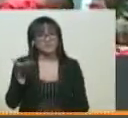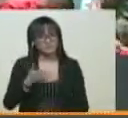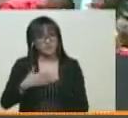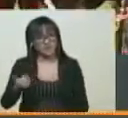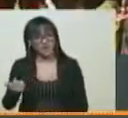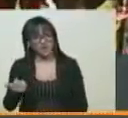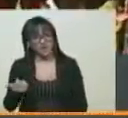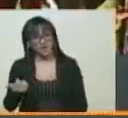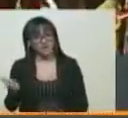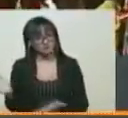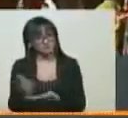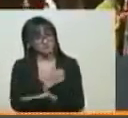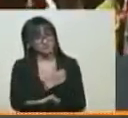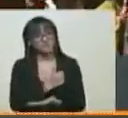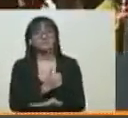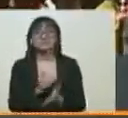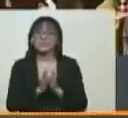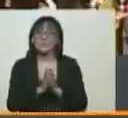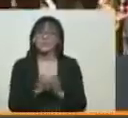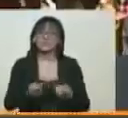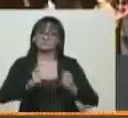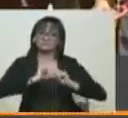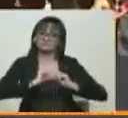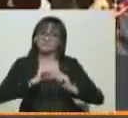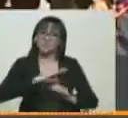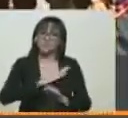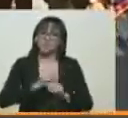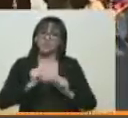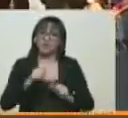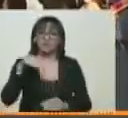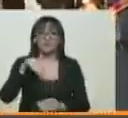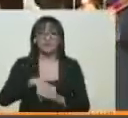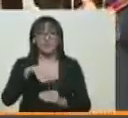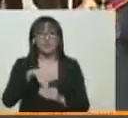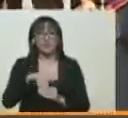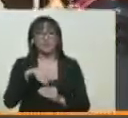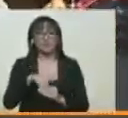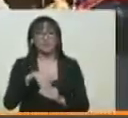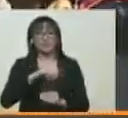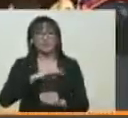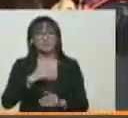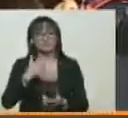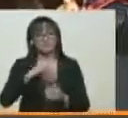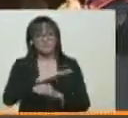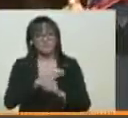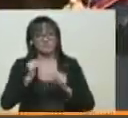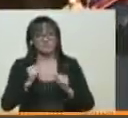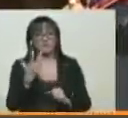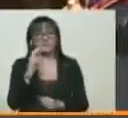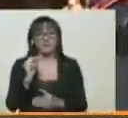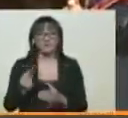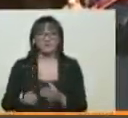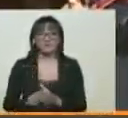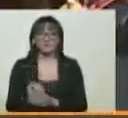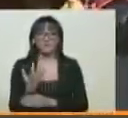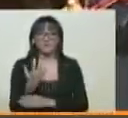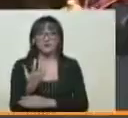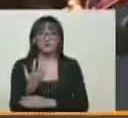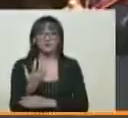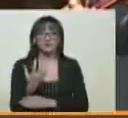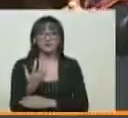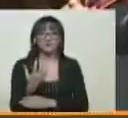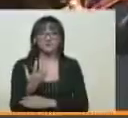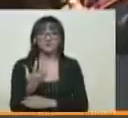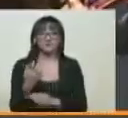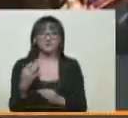Denme el poder del voto para yo salir fortalecido el 20 de mayo y enfrentar